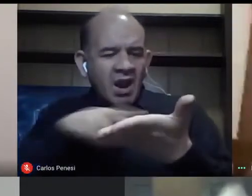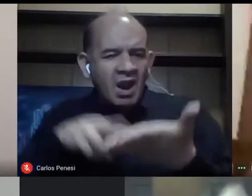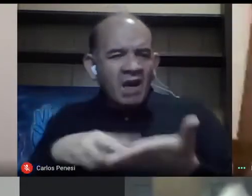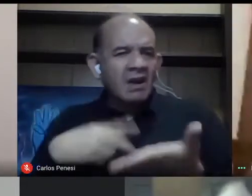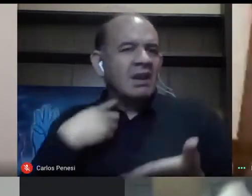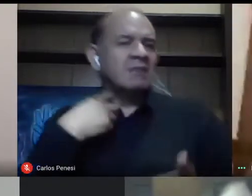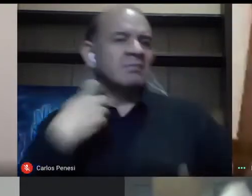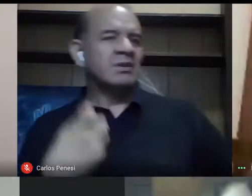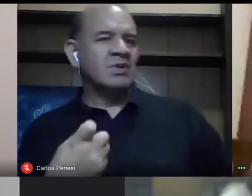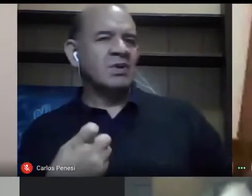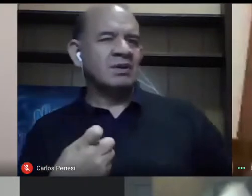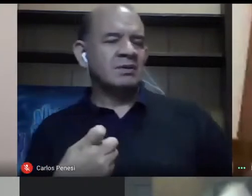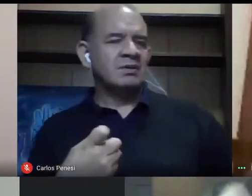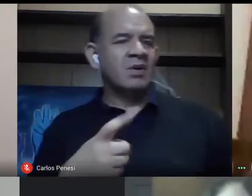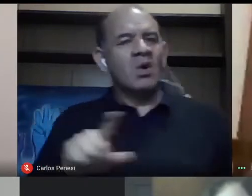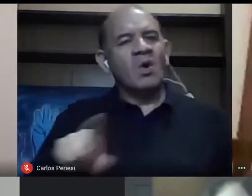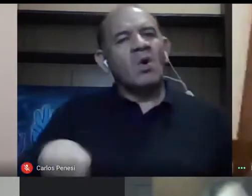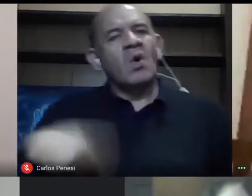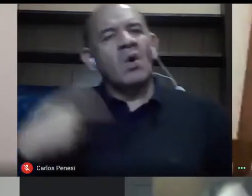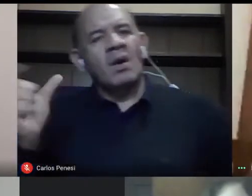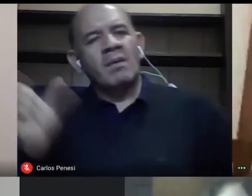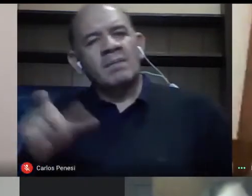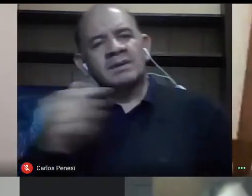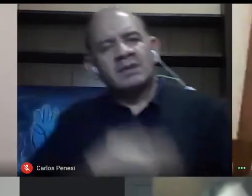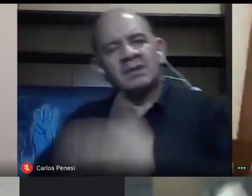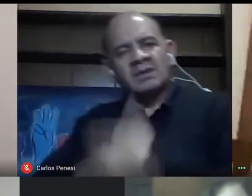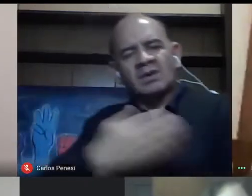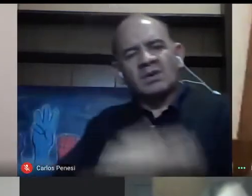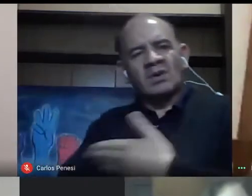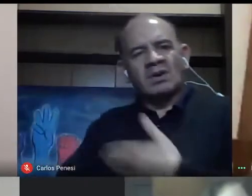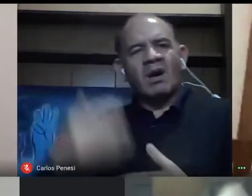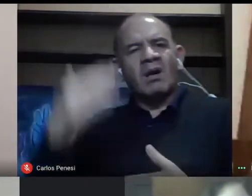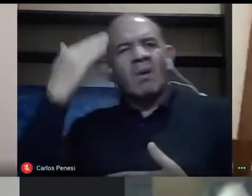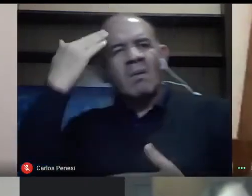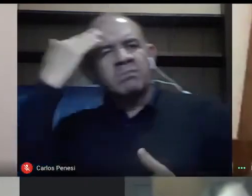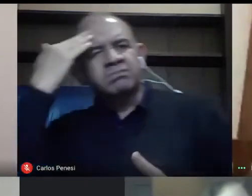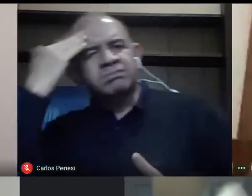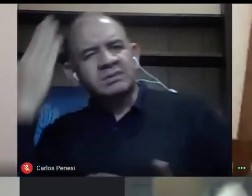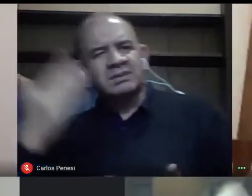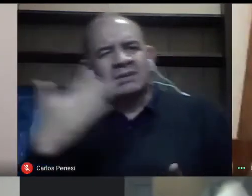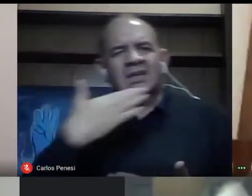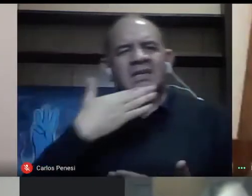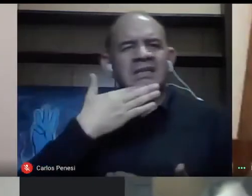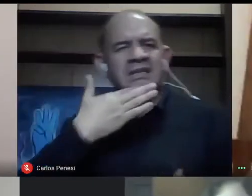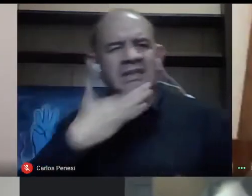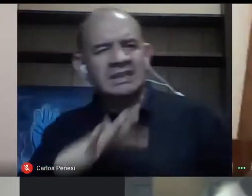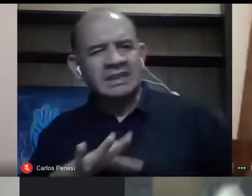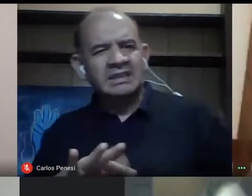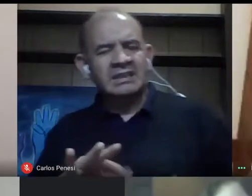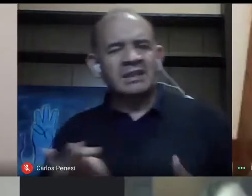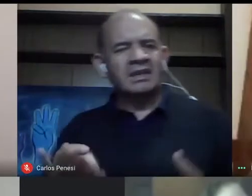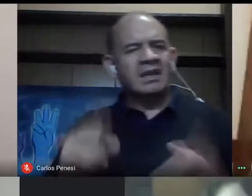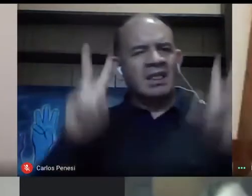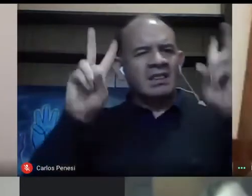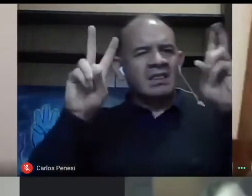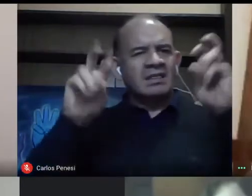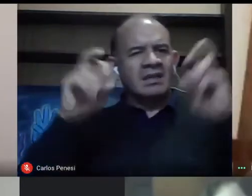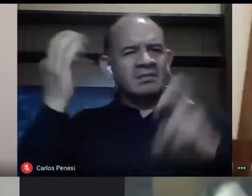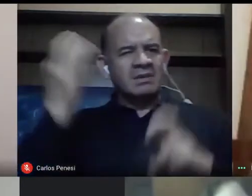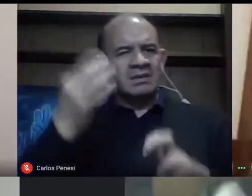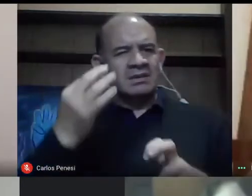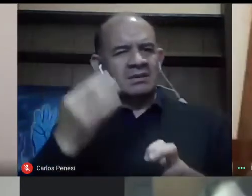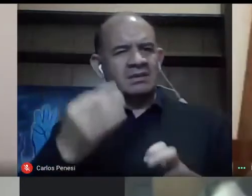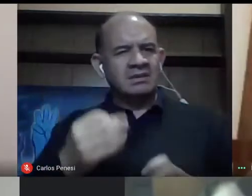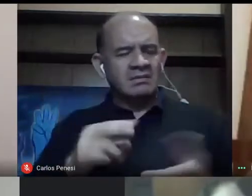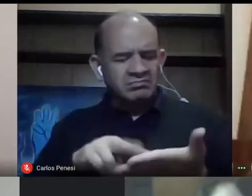español, o personas con discapacidades cognitivas que no pueden muchas veces comprender fácilmente cierto